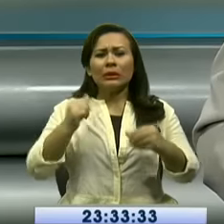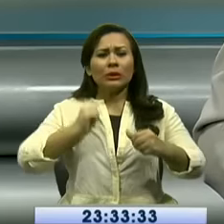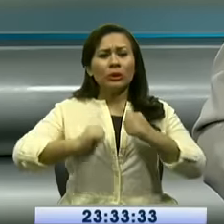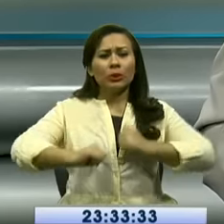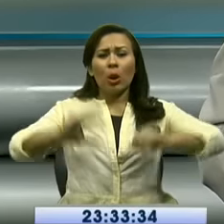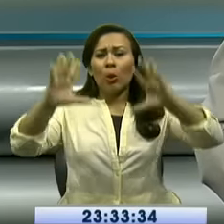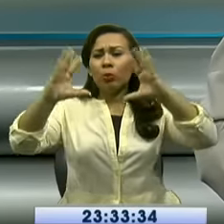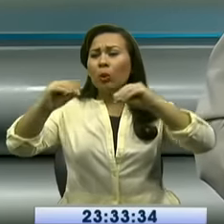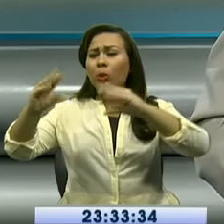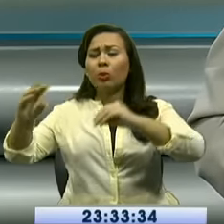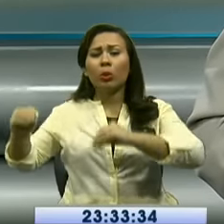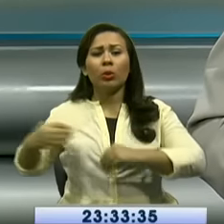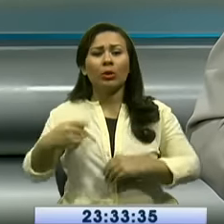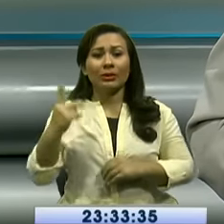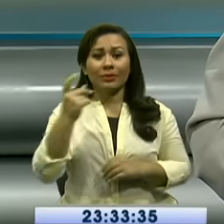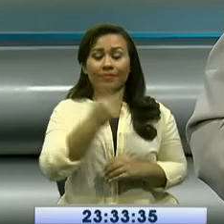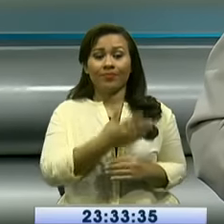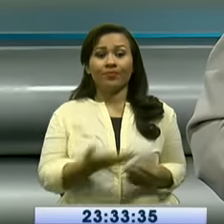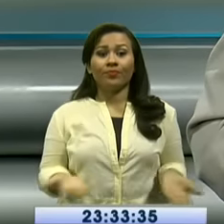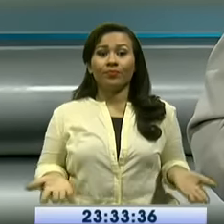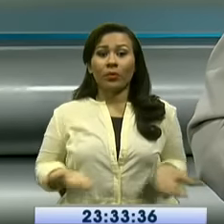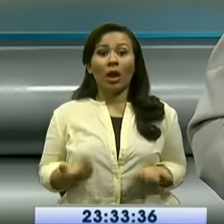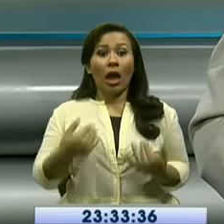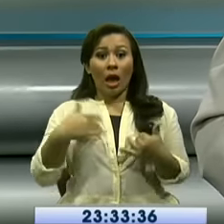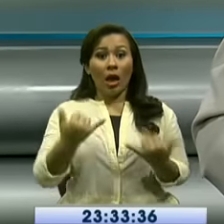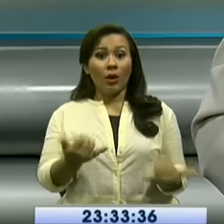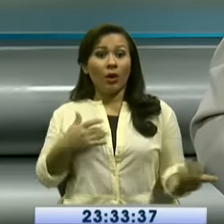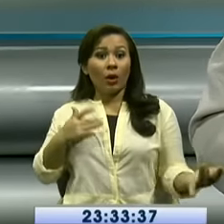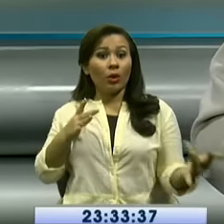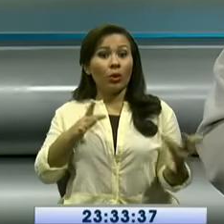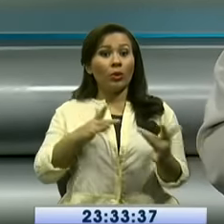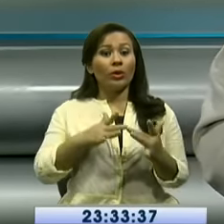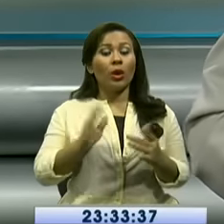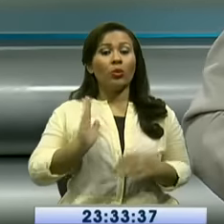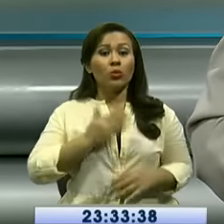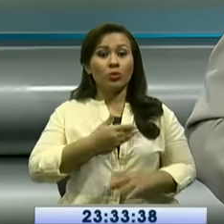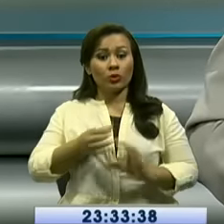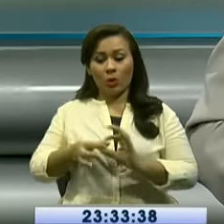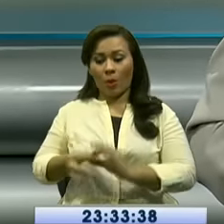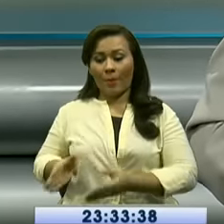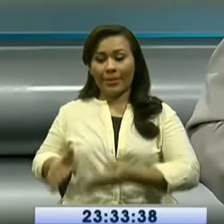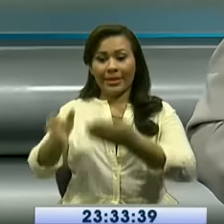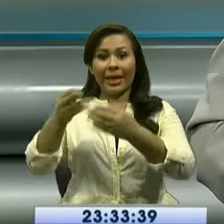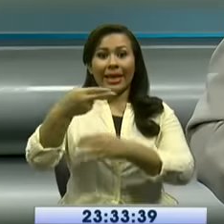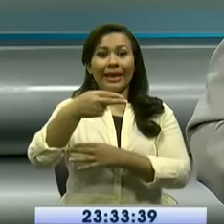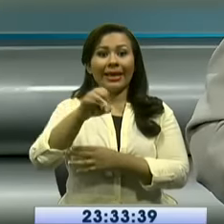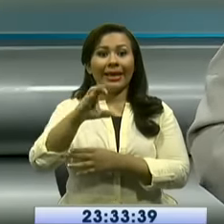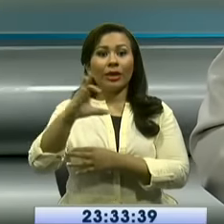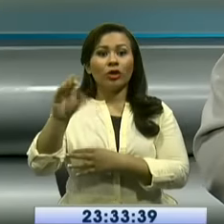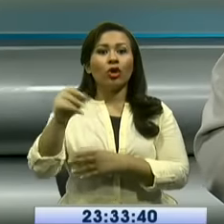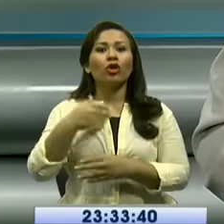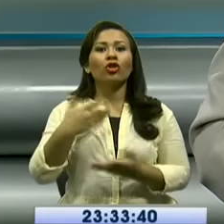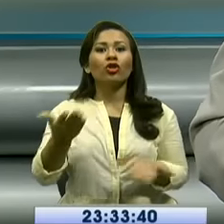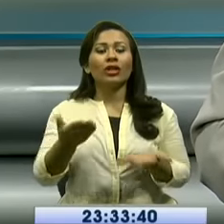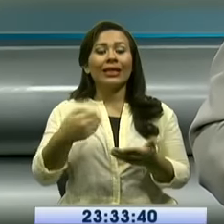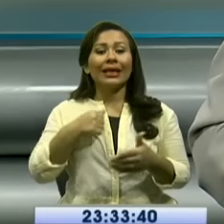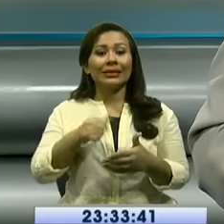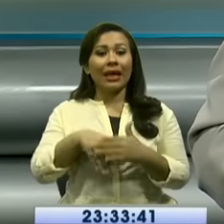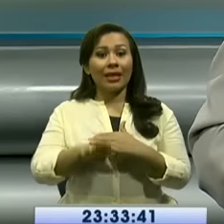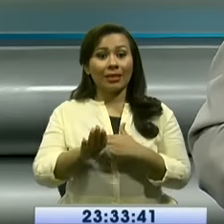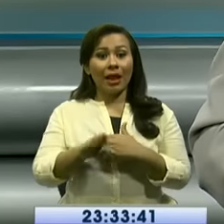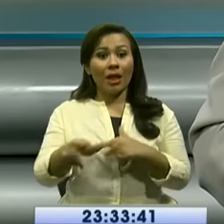el terremoto. Justamente nos enlazamos con nuestro compañero Héctor Romero, quien se encuentra en la entrada de